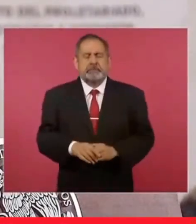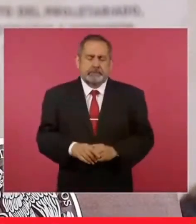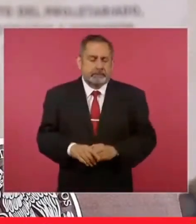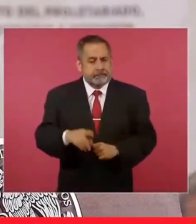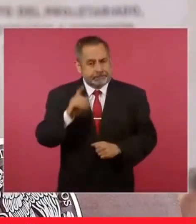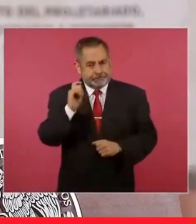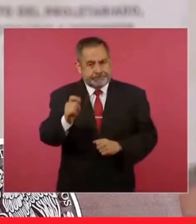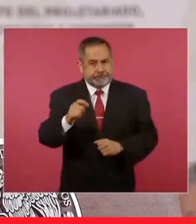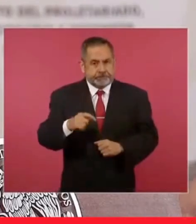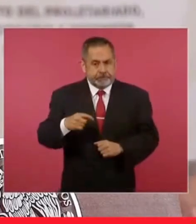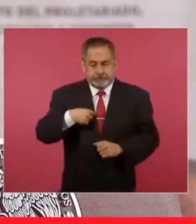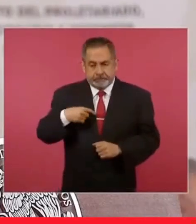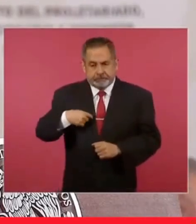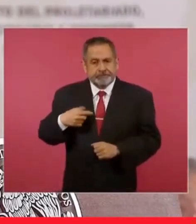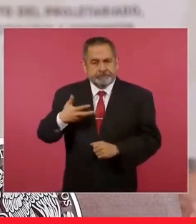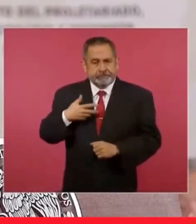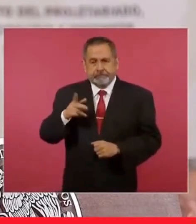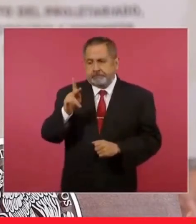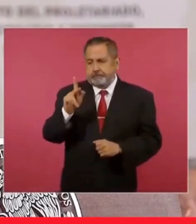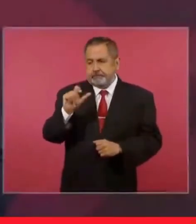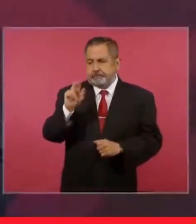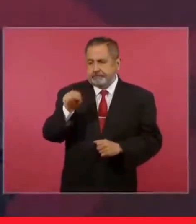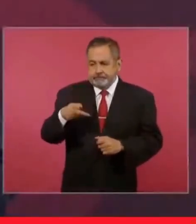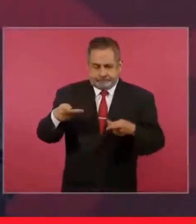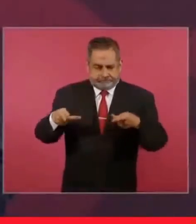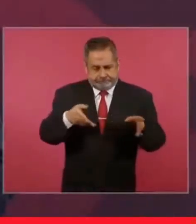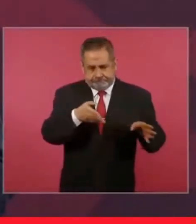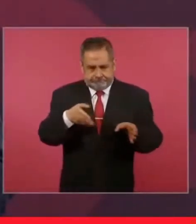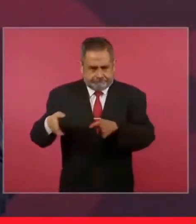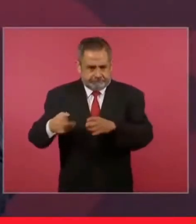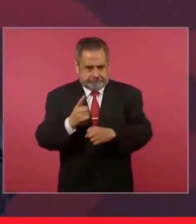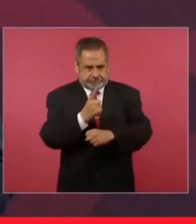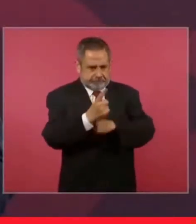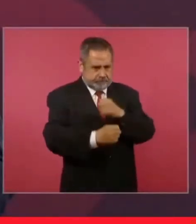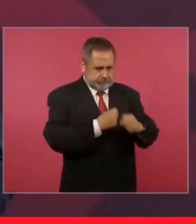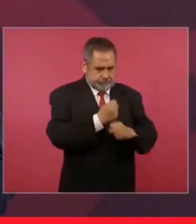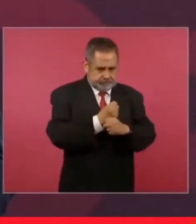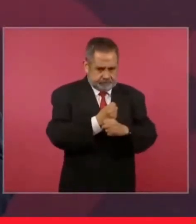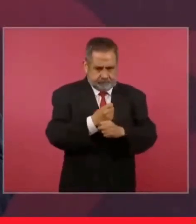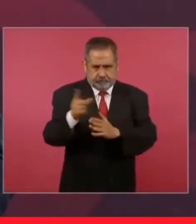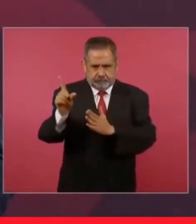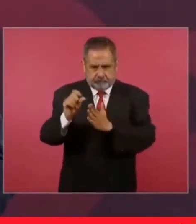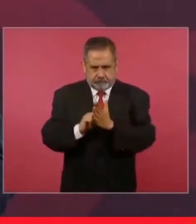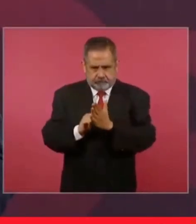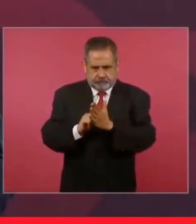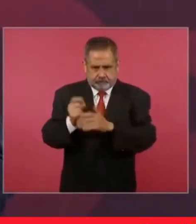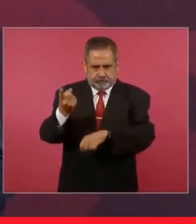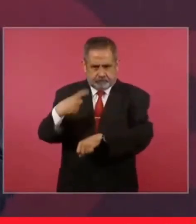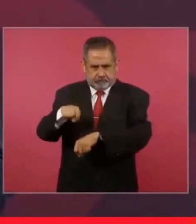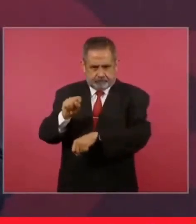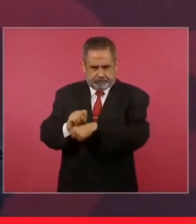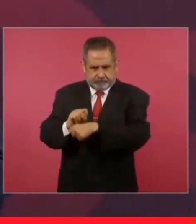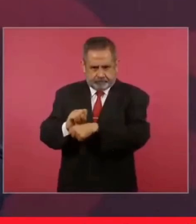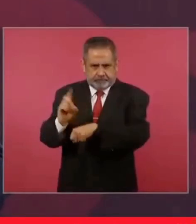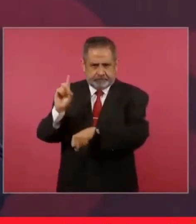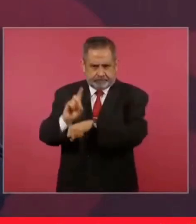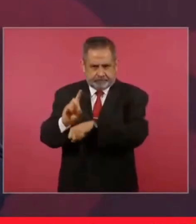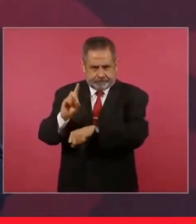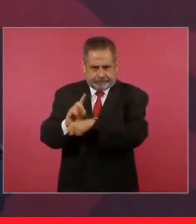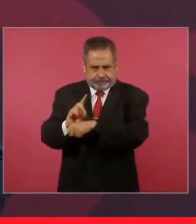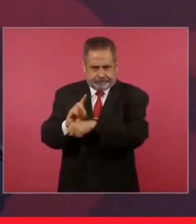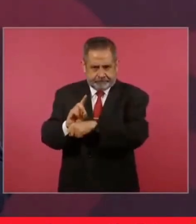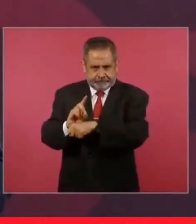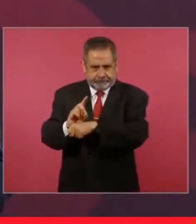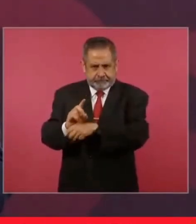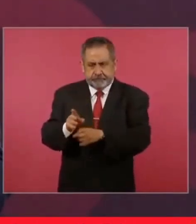tenemos planeaciones. Tenemos planeación anual, mensual, semanal, diaria, y